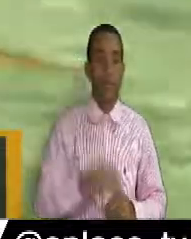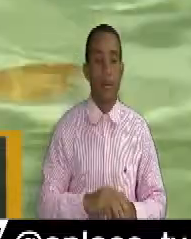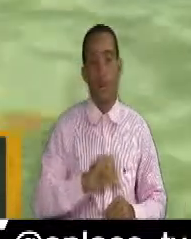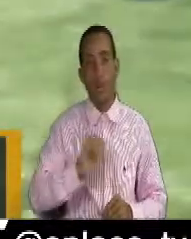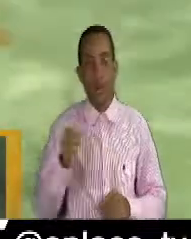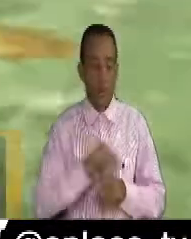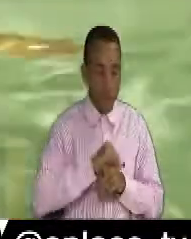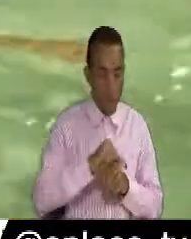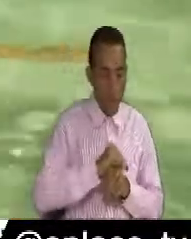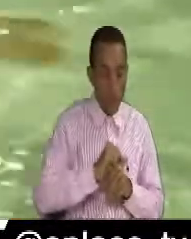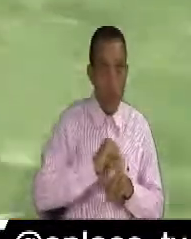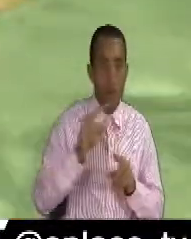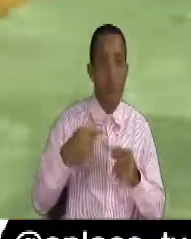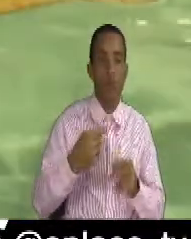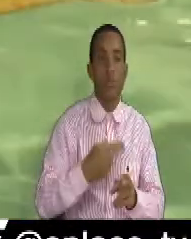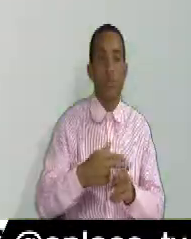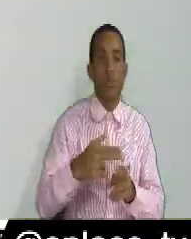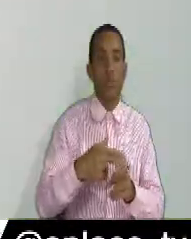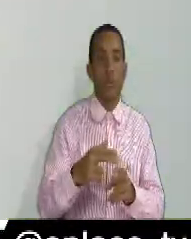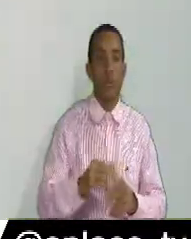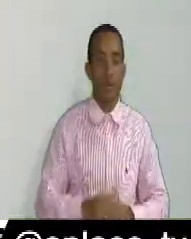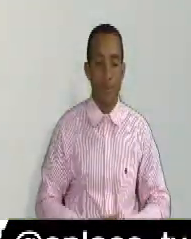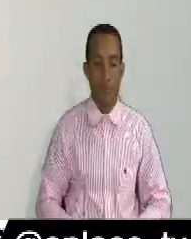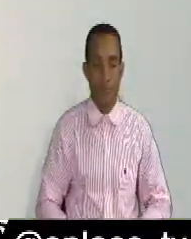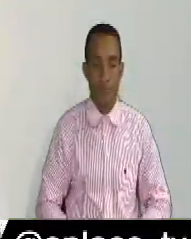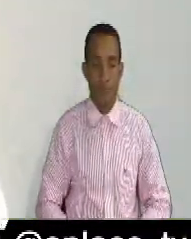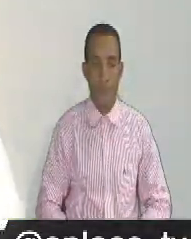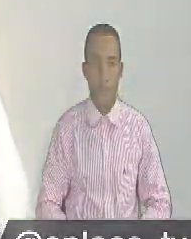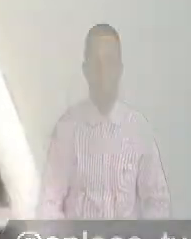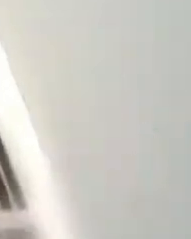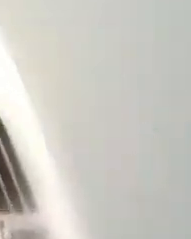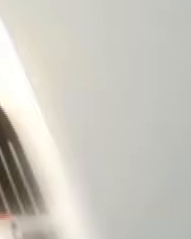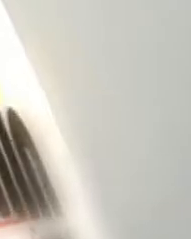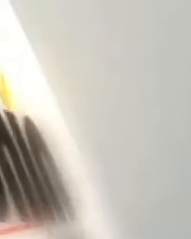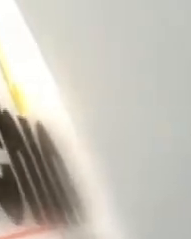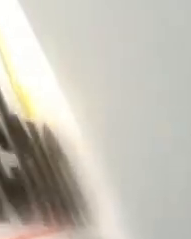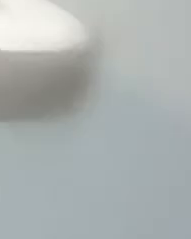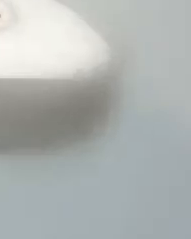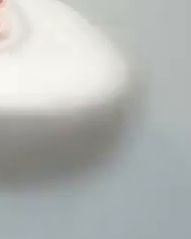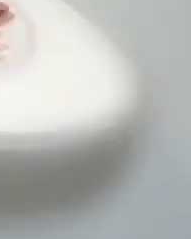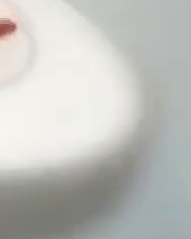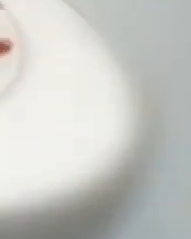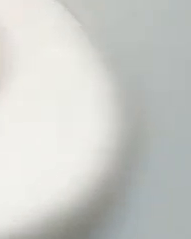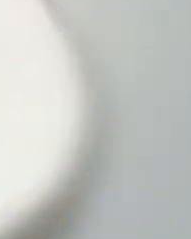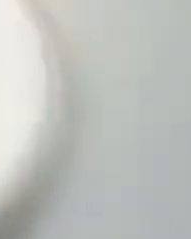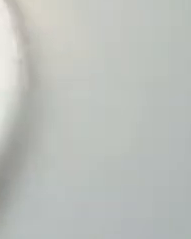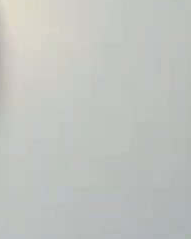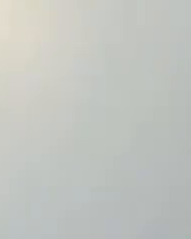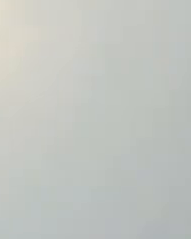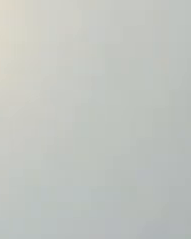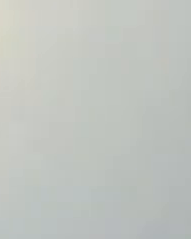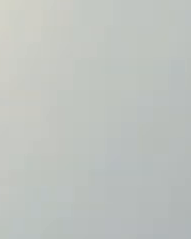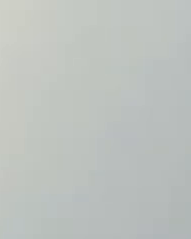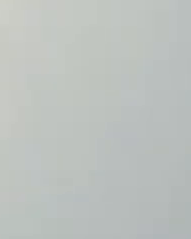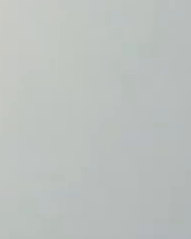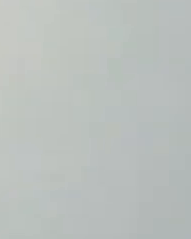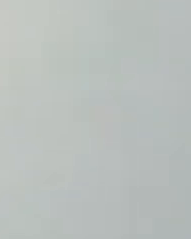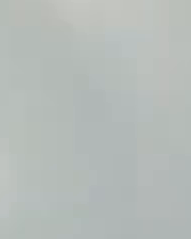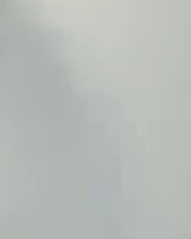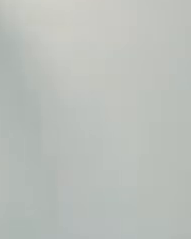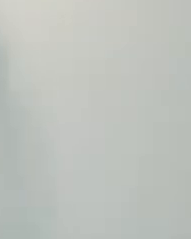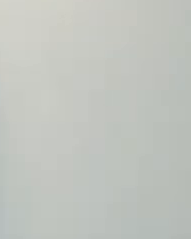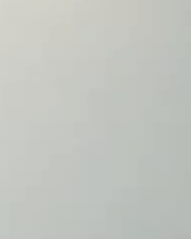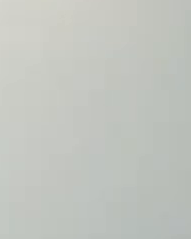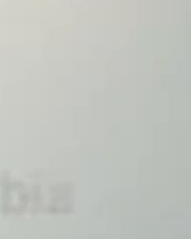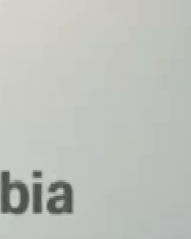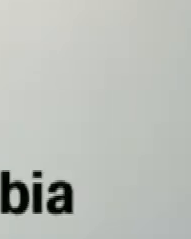se desarrollarán en los próximos meses. Hasta aquí los deportes, con el patrocinio de Restaurante El Machín Gourmet, ahora en su